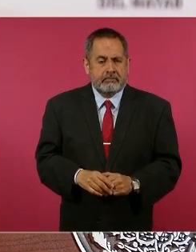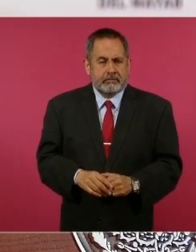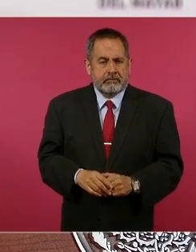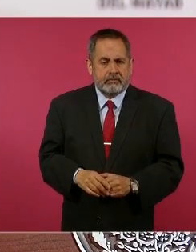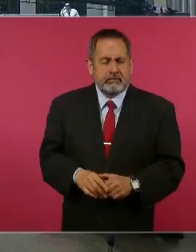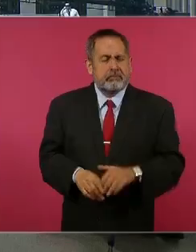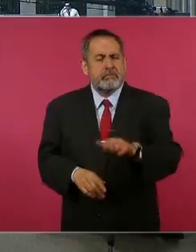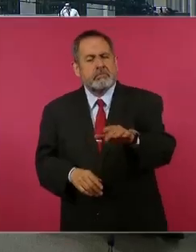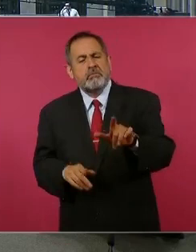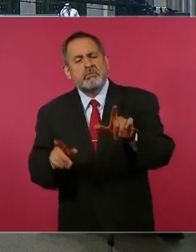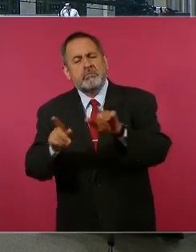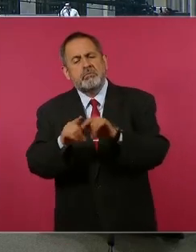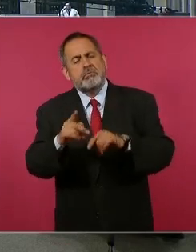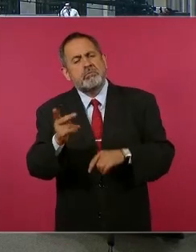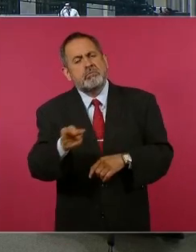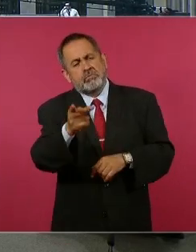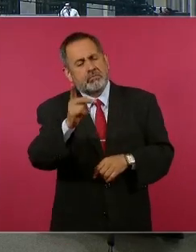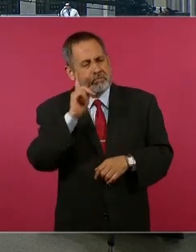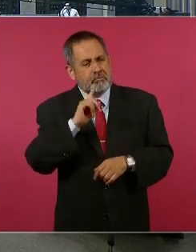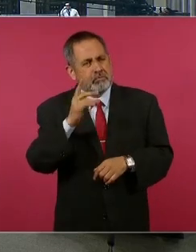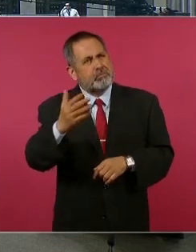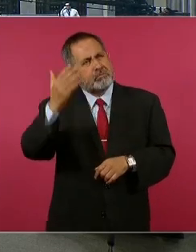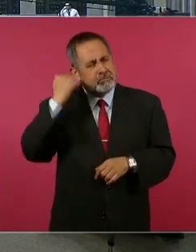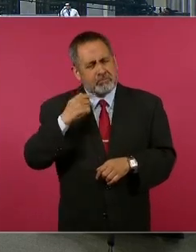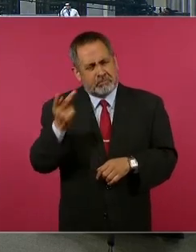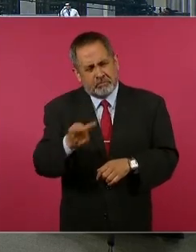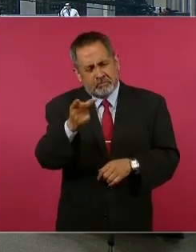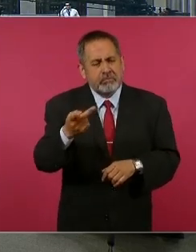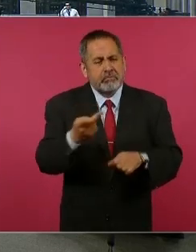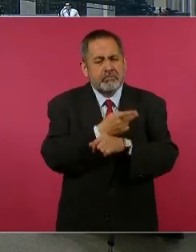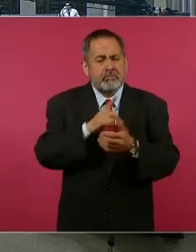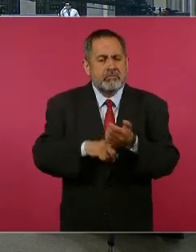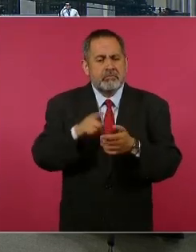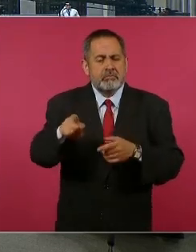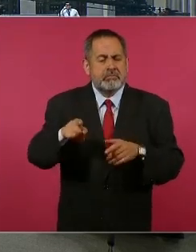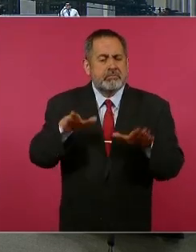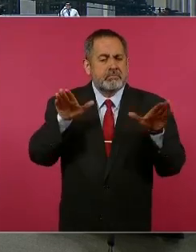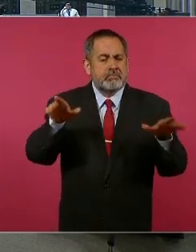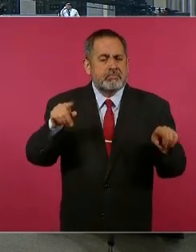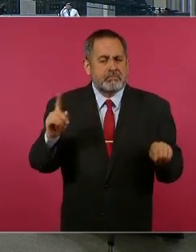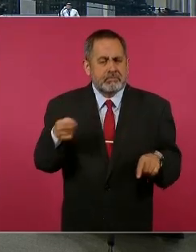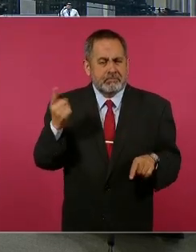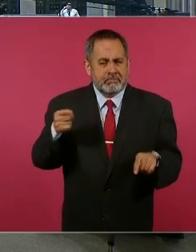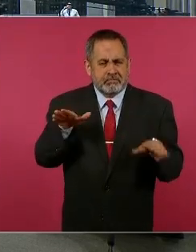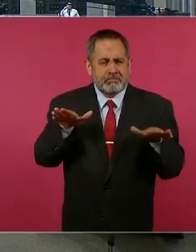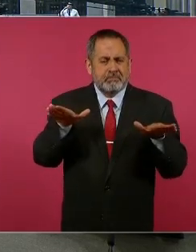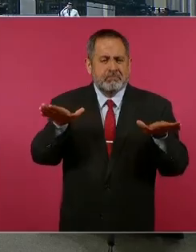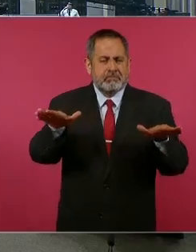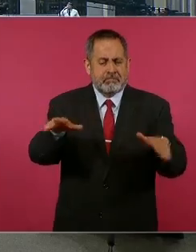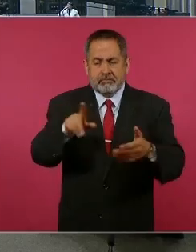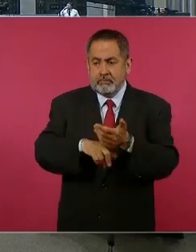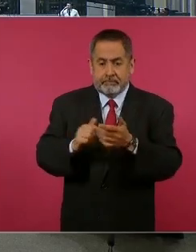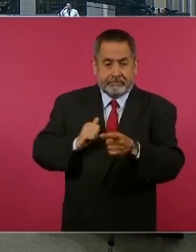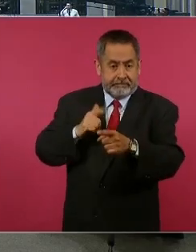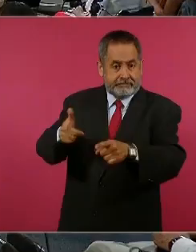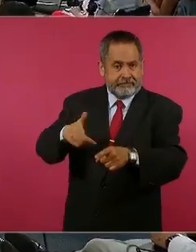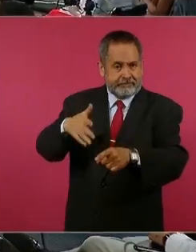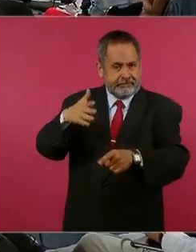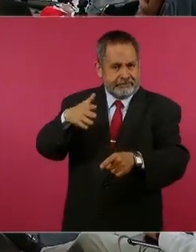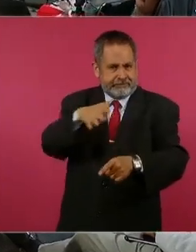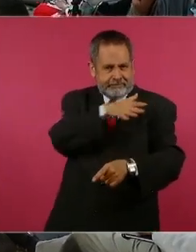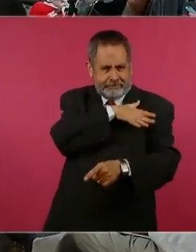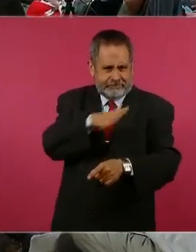Presidente, y solamente dándole seguimiento a un tema que planteé hace tiempo, es el tema de las avionetas, y aprovechando que está aquí el general Luis Crescencio